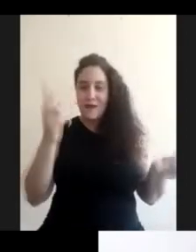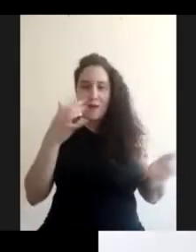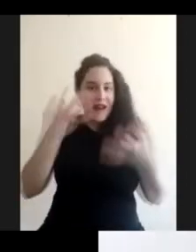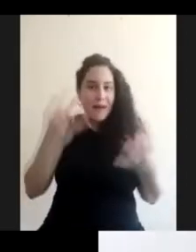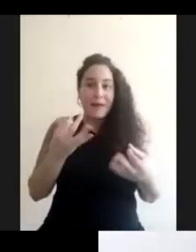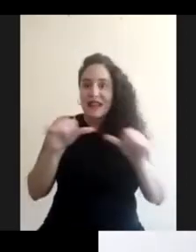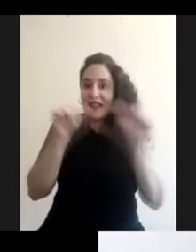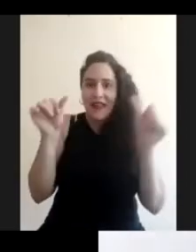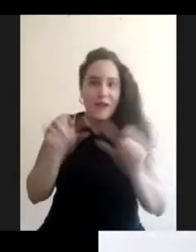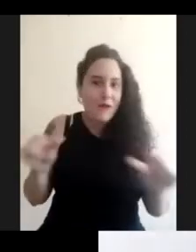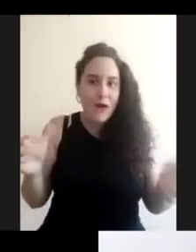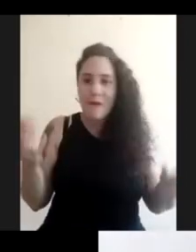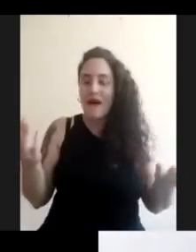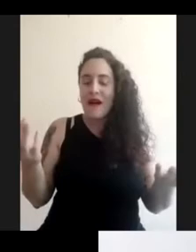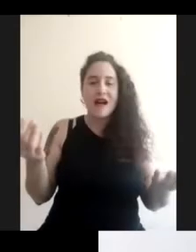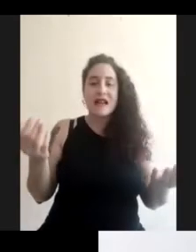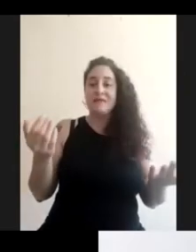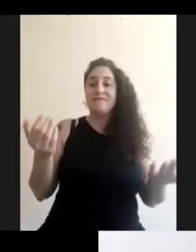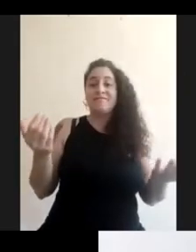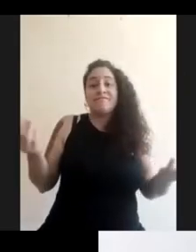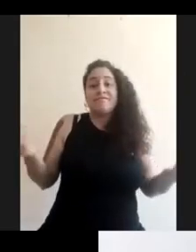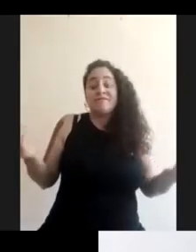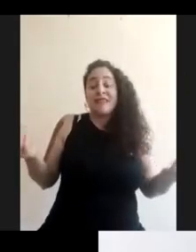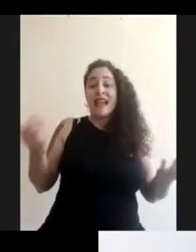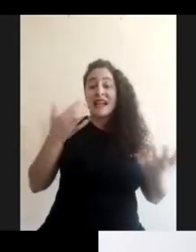forma, ¿no? Seguramente